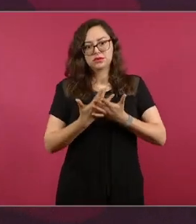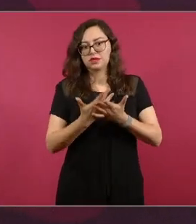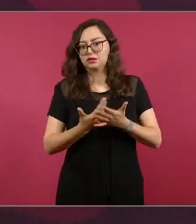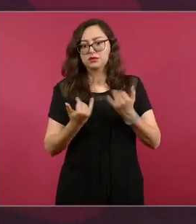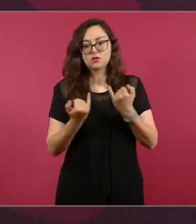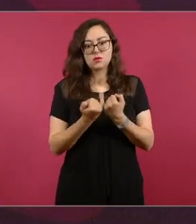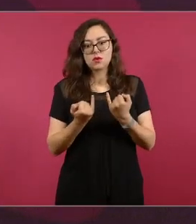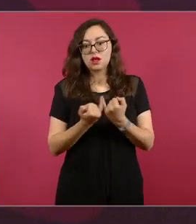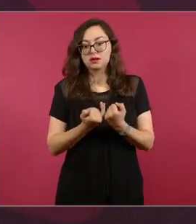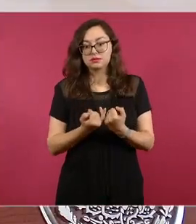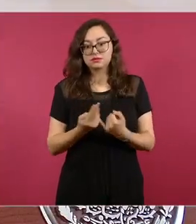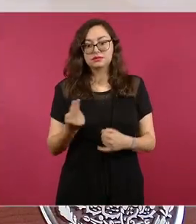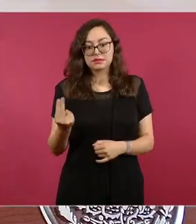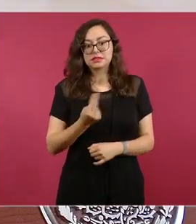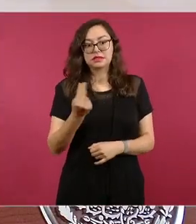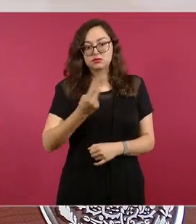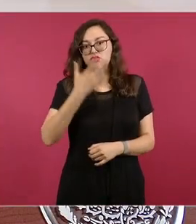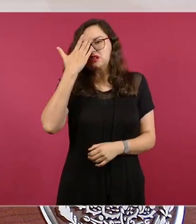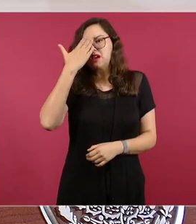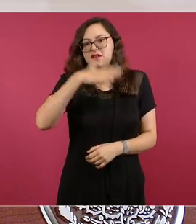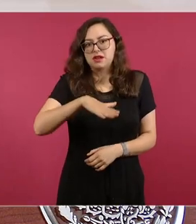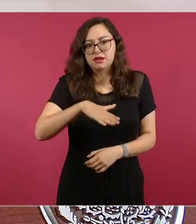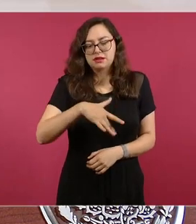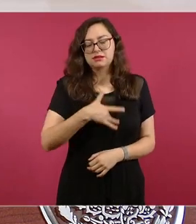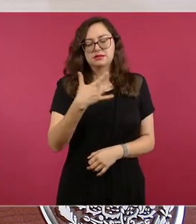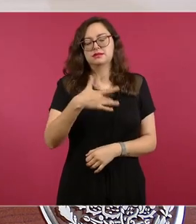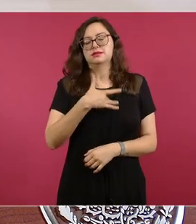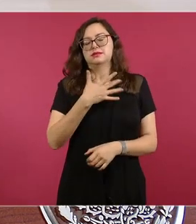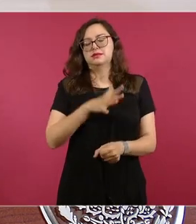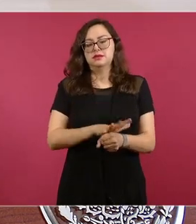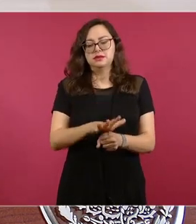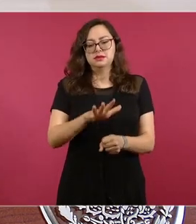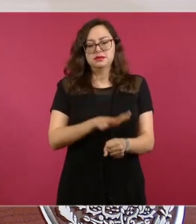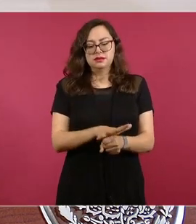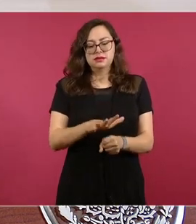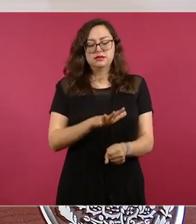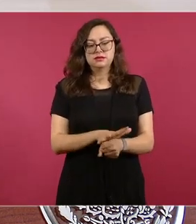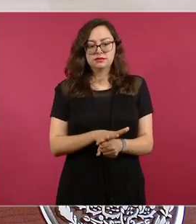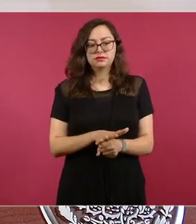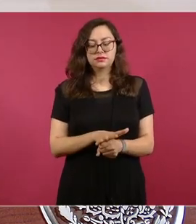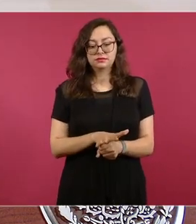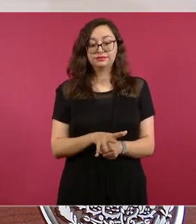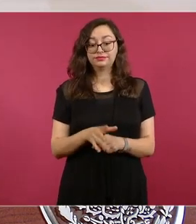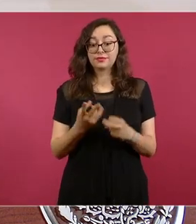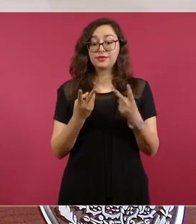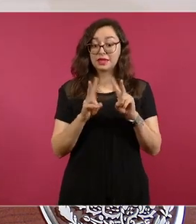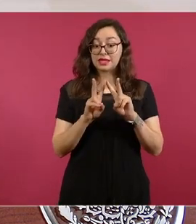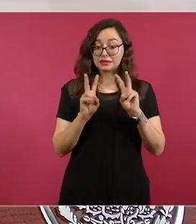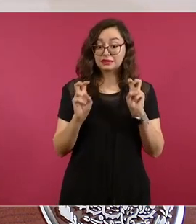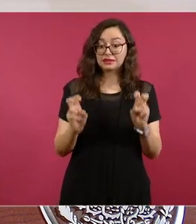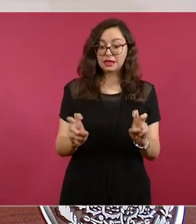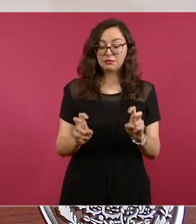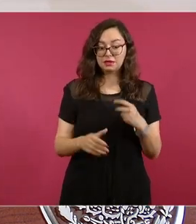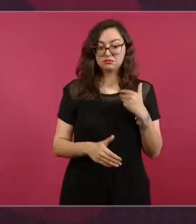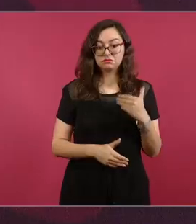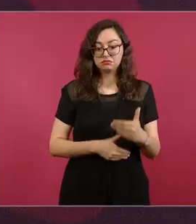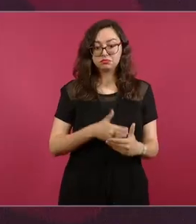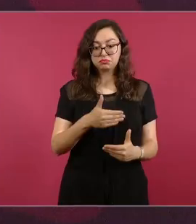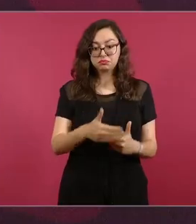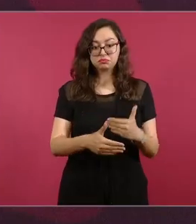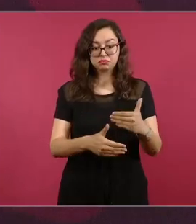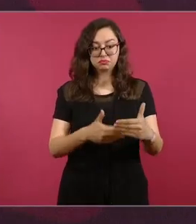muy satisfechos de que este asunto se aclare